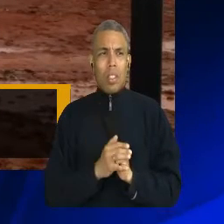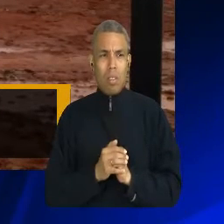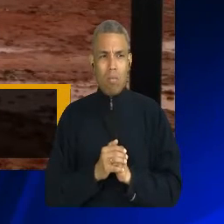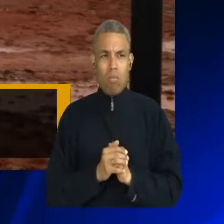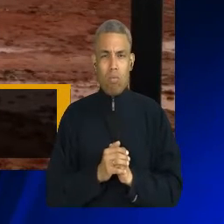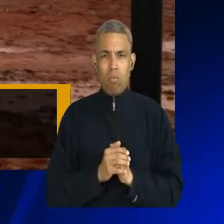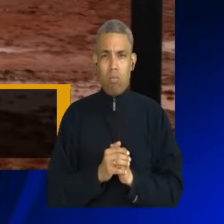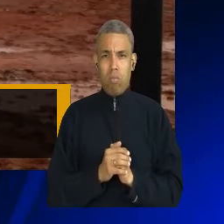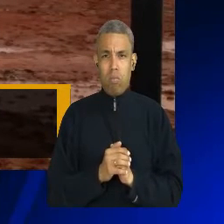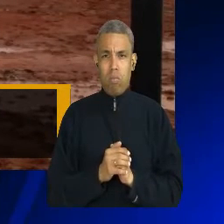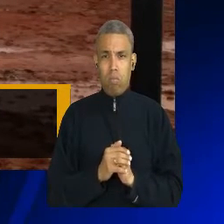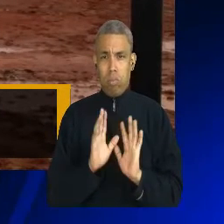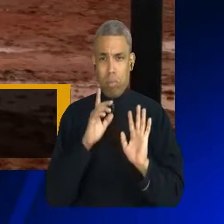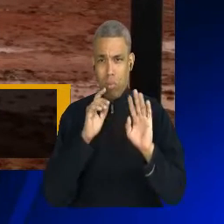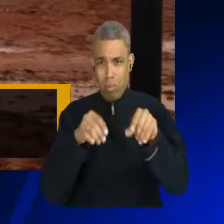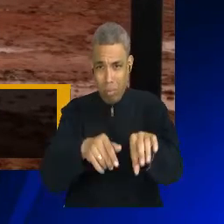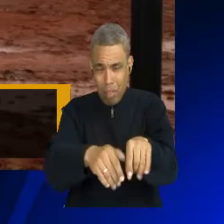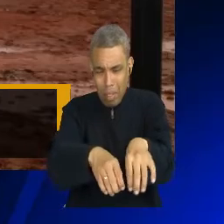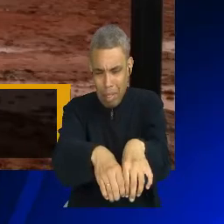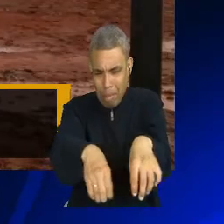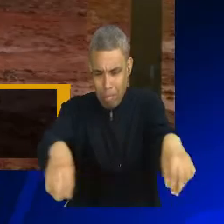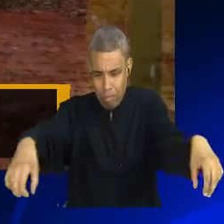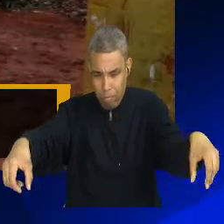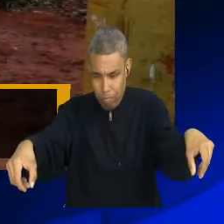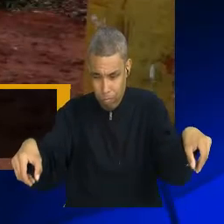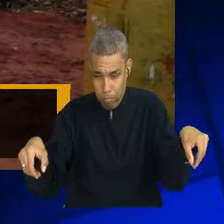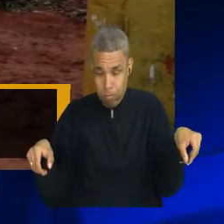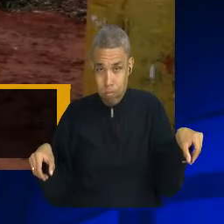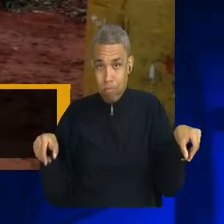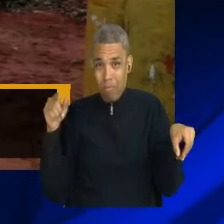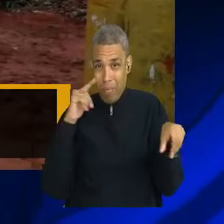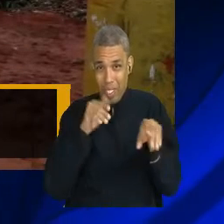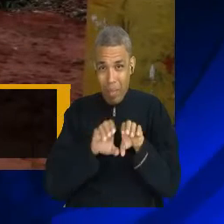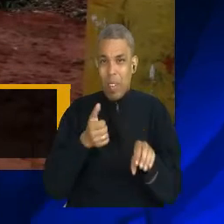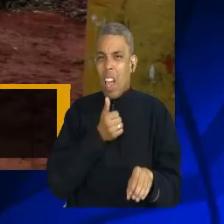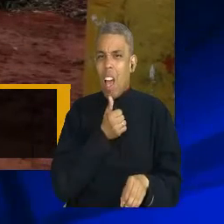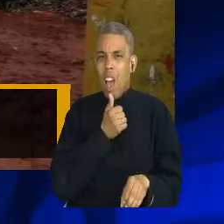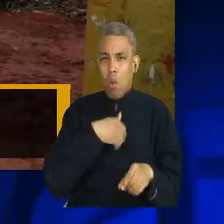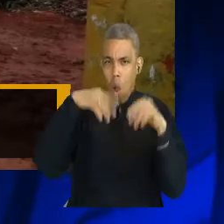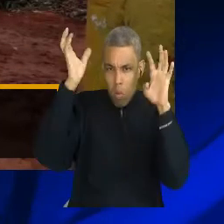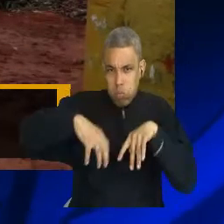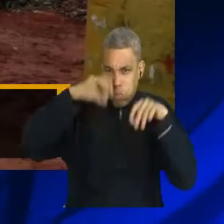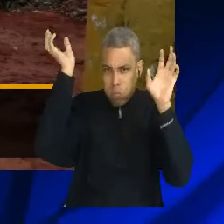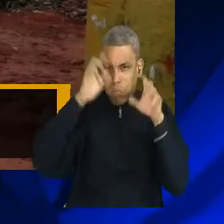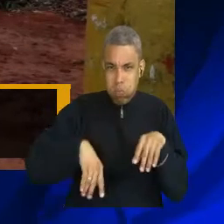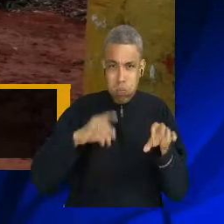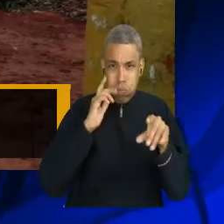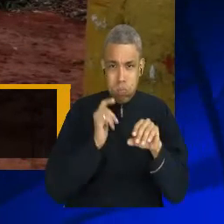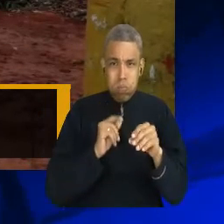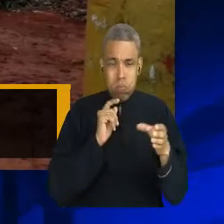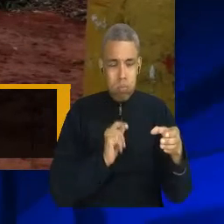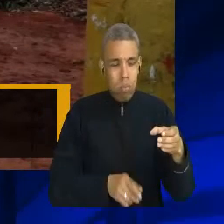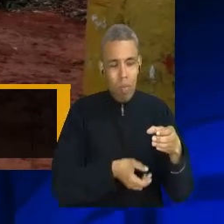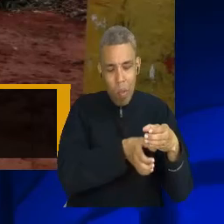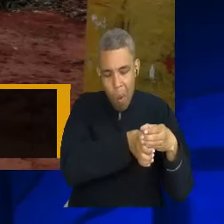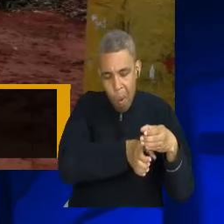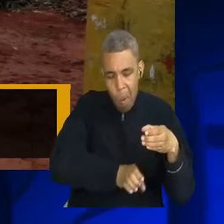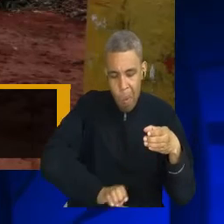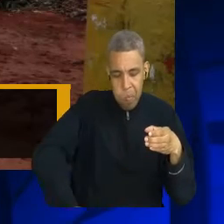unos cárcamos laterales de tal forma que permitan la evacuación del agua lluvia. Después de eso, pues vienen ya unos